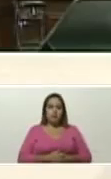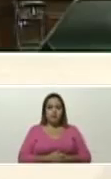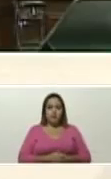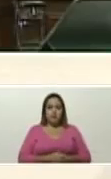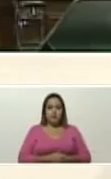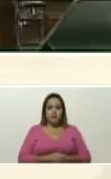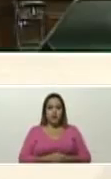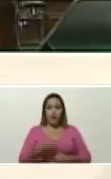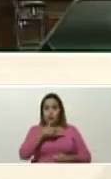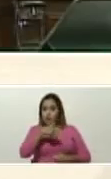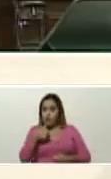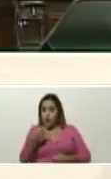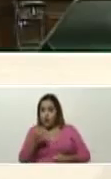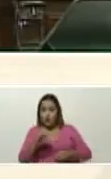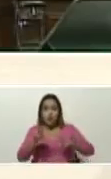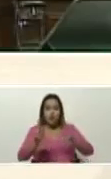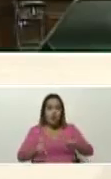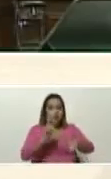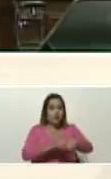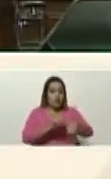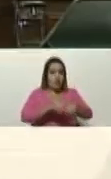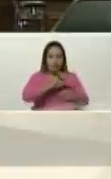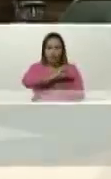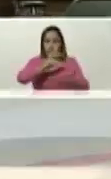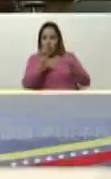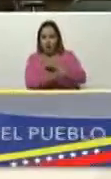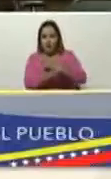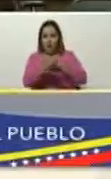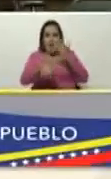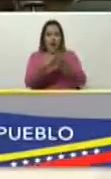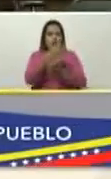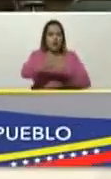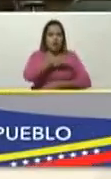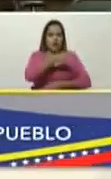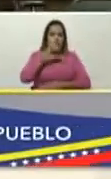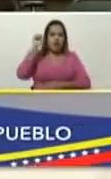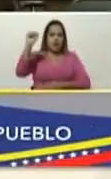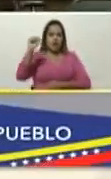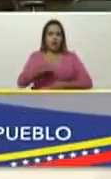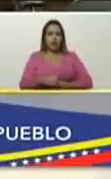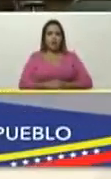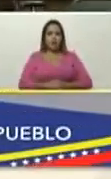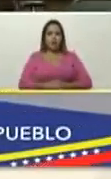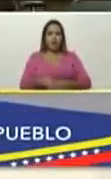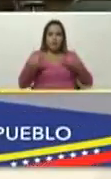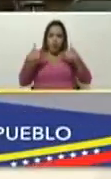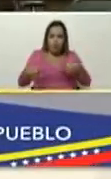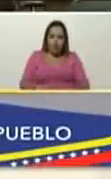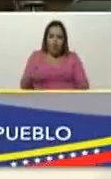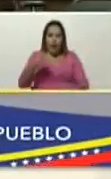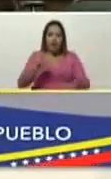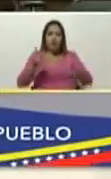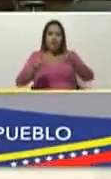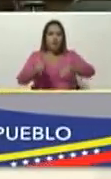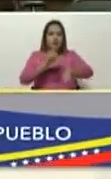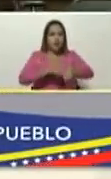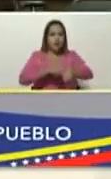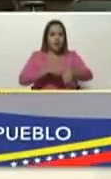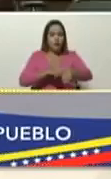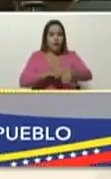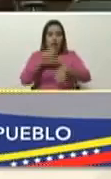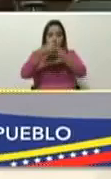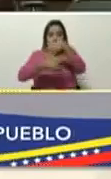Y nosotros estamos en una nueva época de transición al socialismo. La humanidad ha entrado a una nueva época, así lo reconoce todo